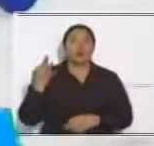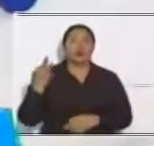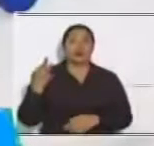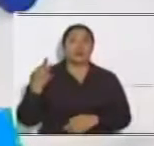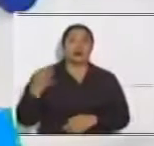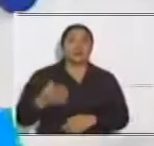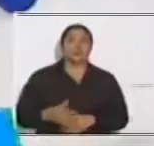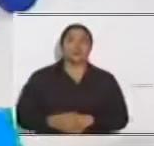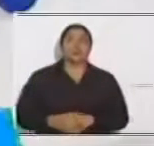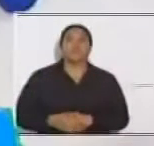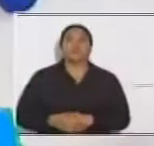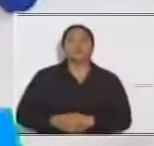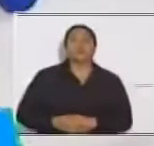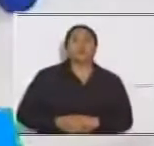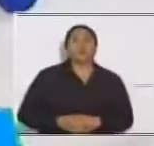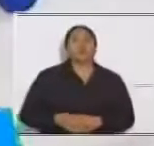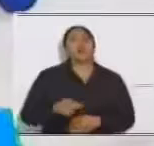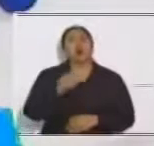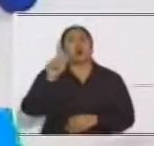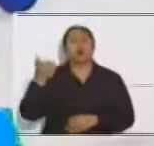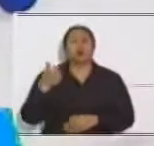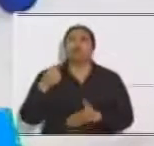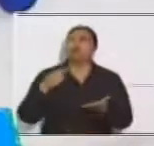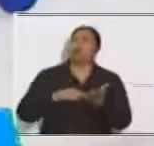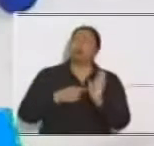motivo de otra clase de significados.